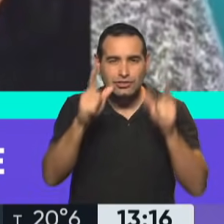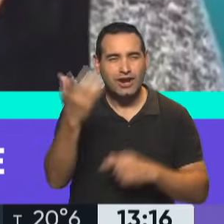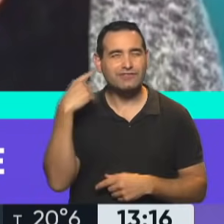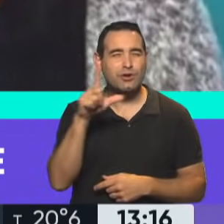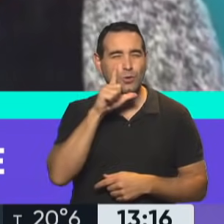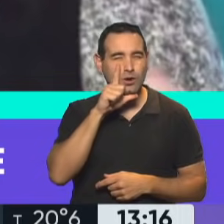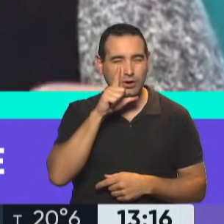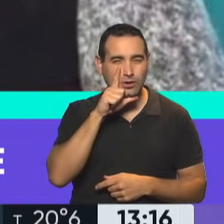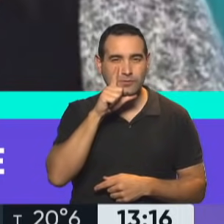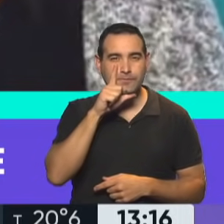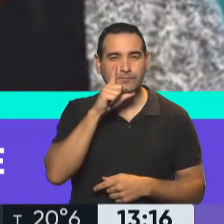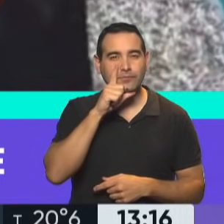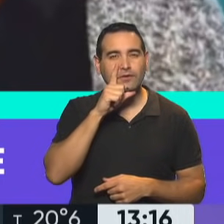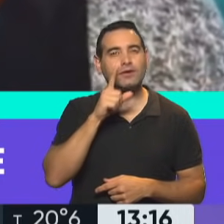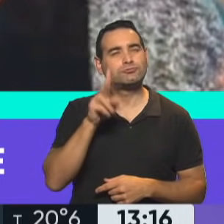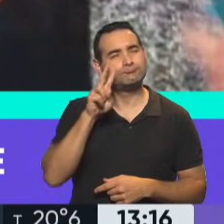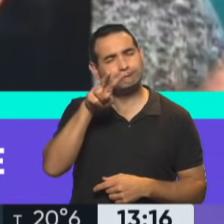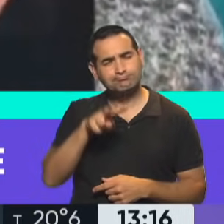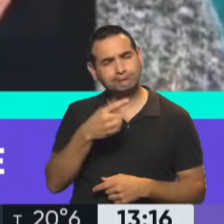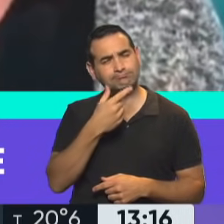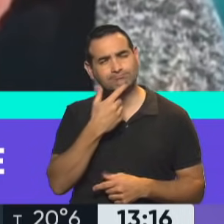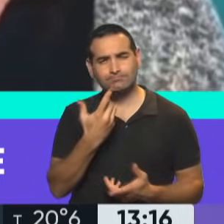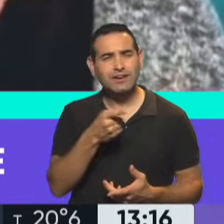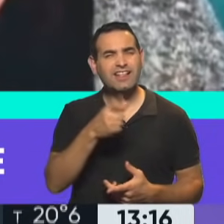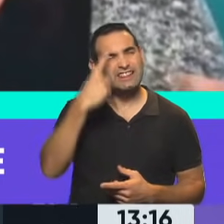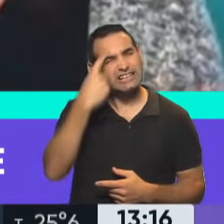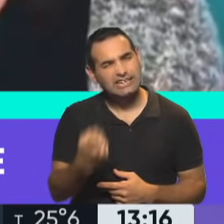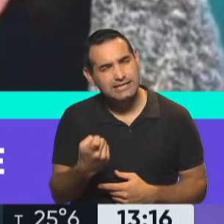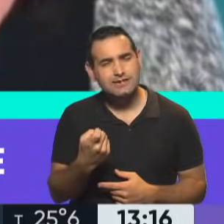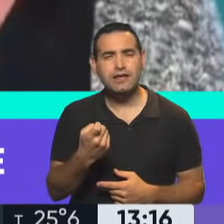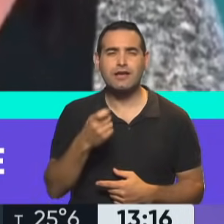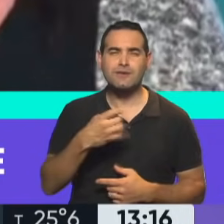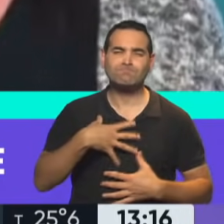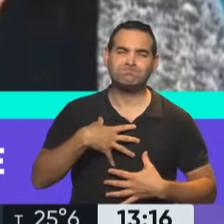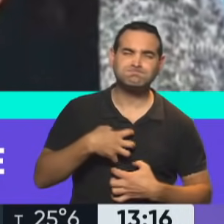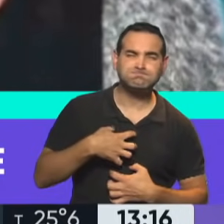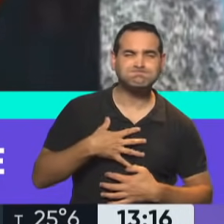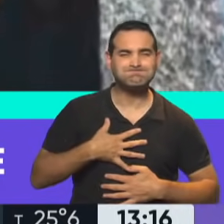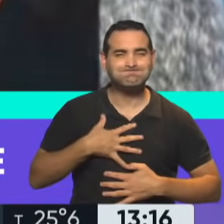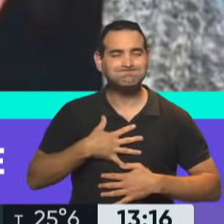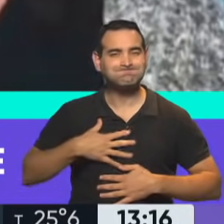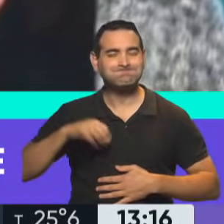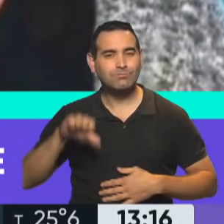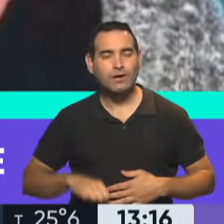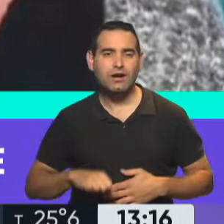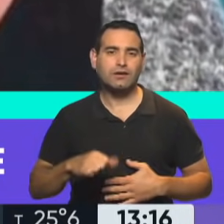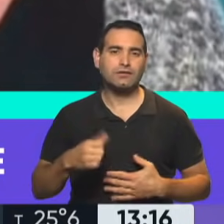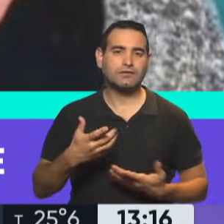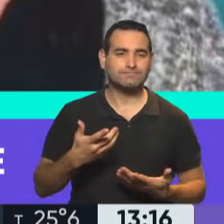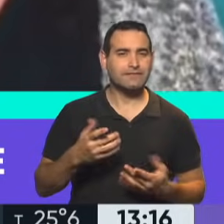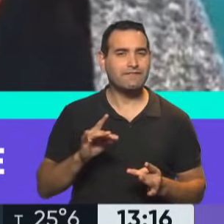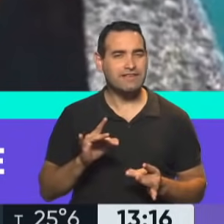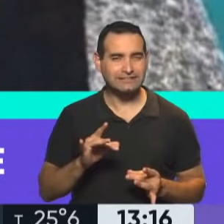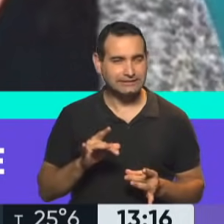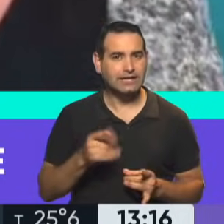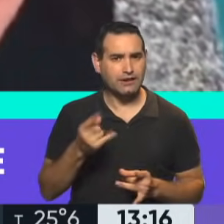julio había algunos detalles sobre su tristeza, de cómo atravesaba la tristeza, de cómo le pegaba esta fragilidad, no